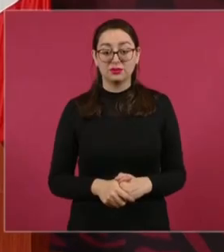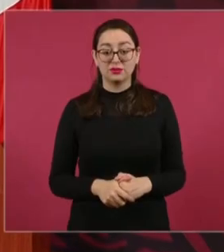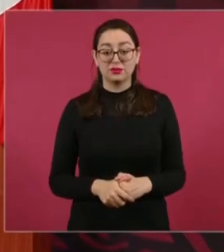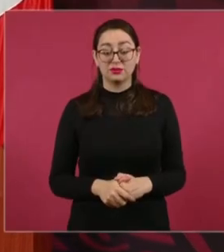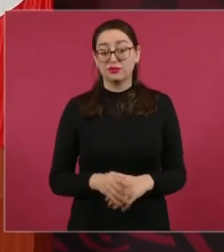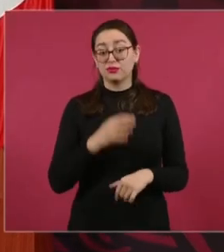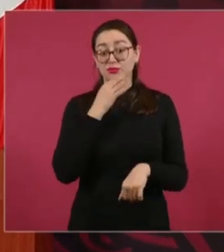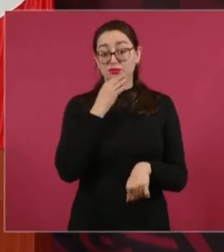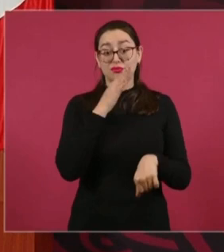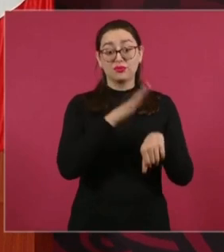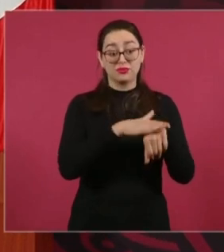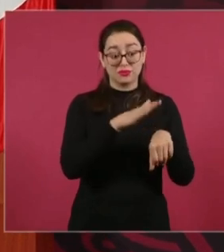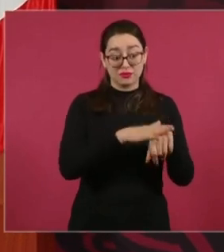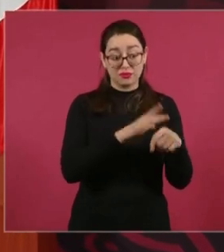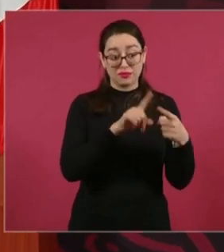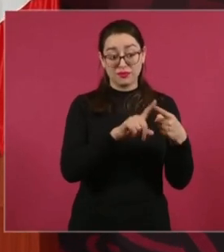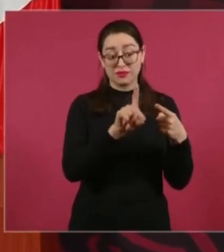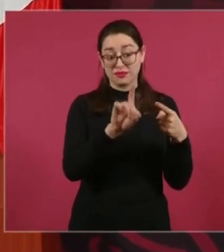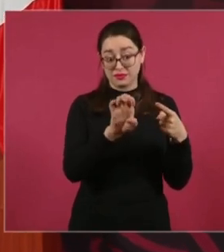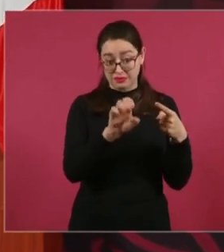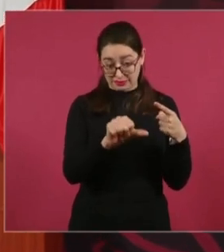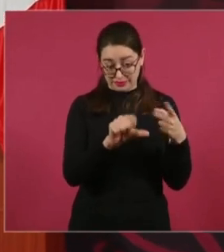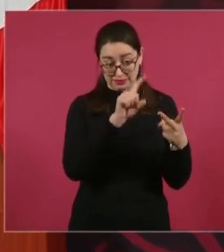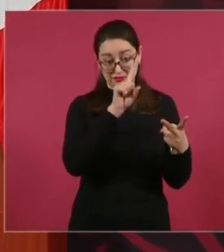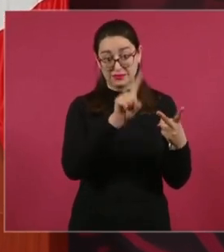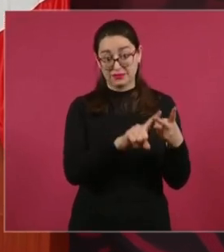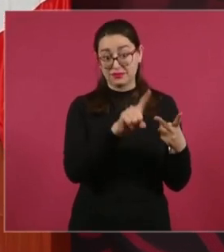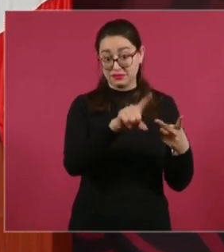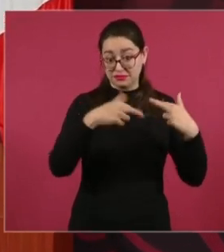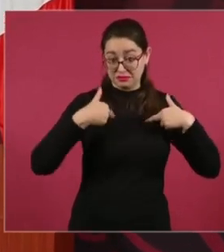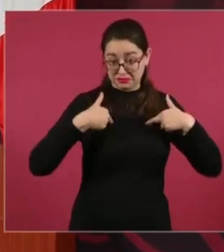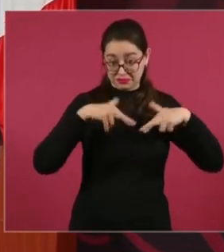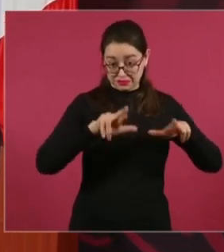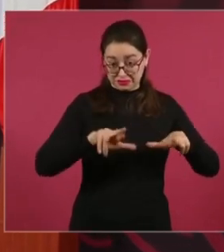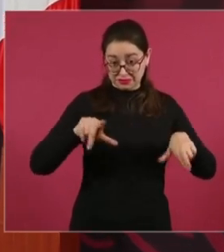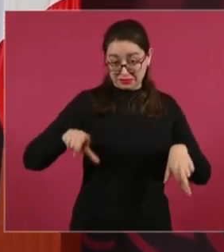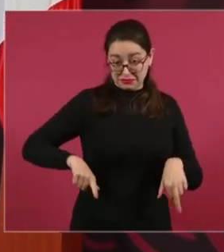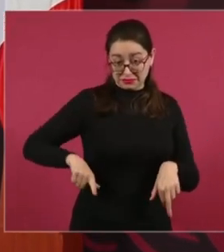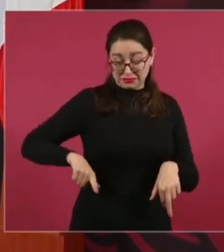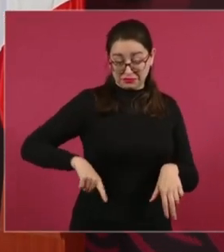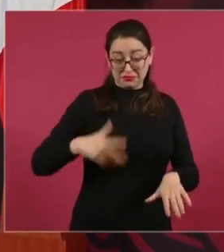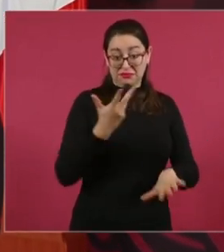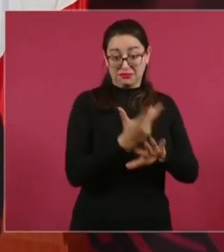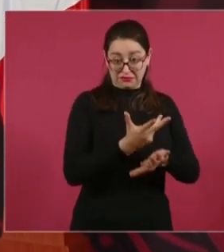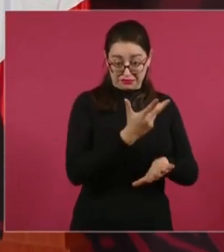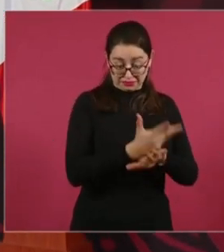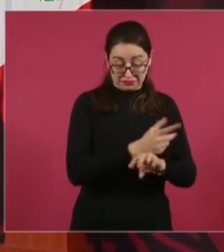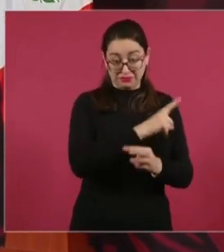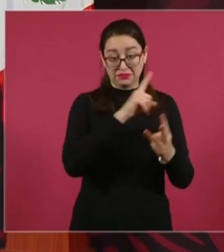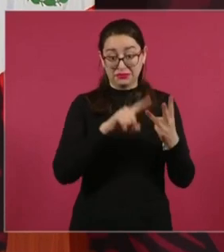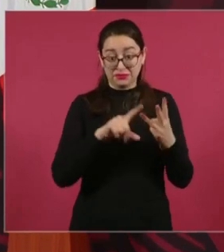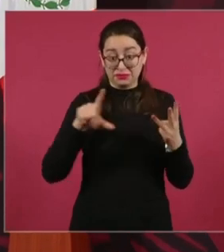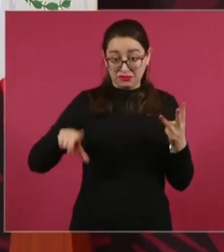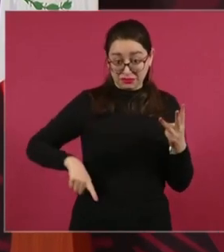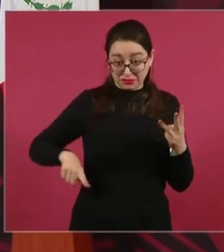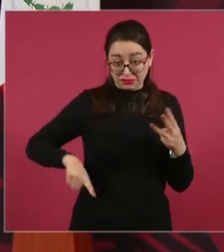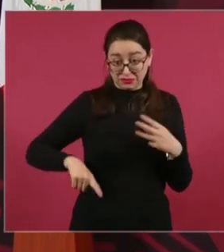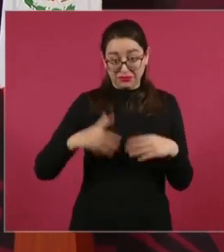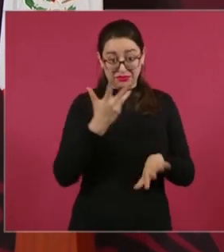al Departamento de Estado, al gobierno de Estados Unidos, que esto